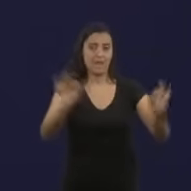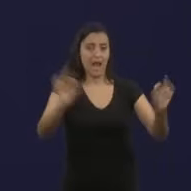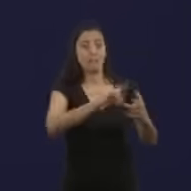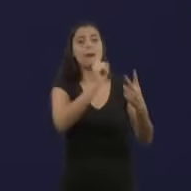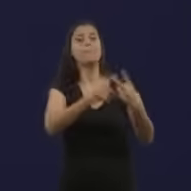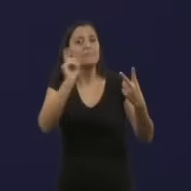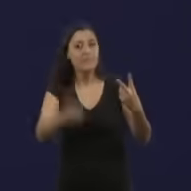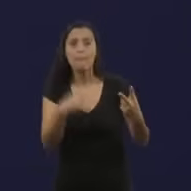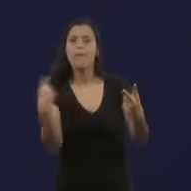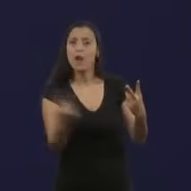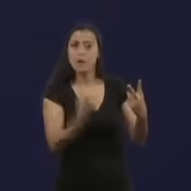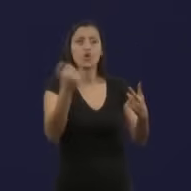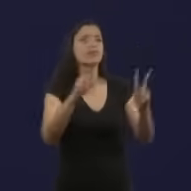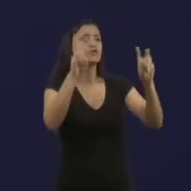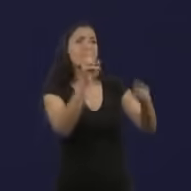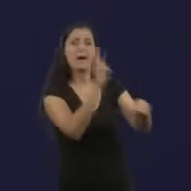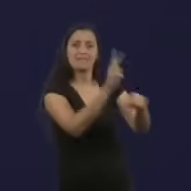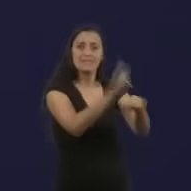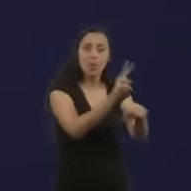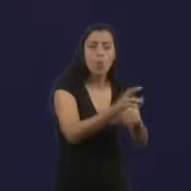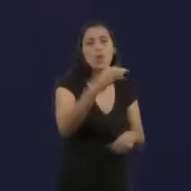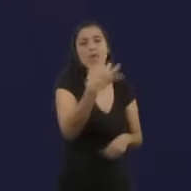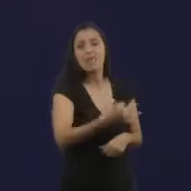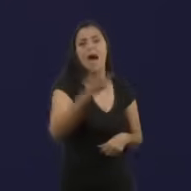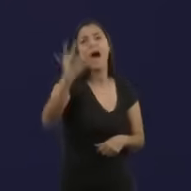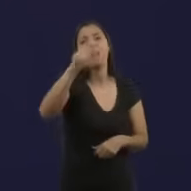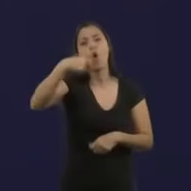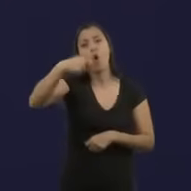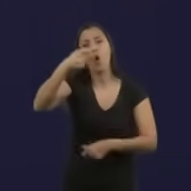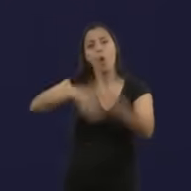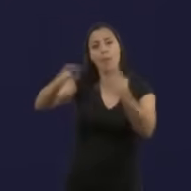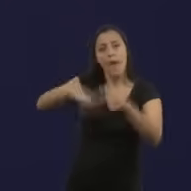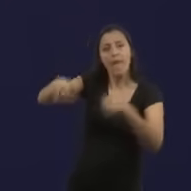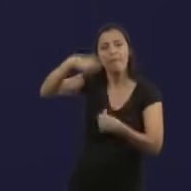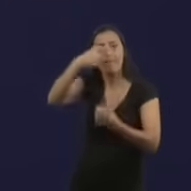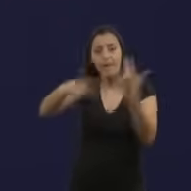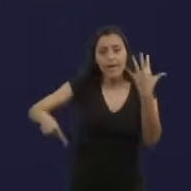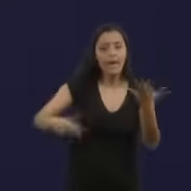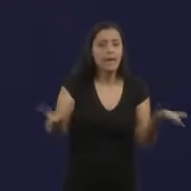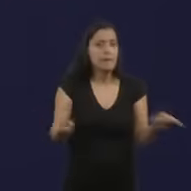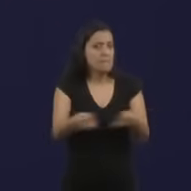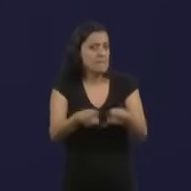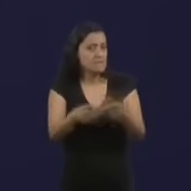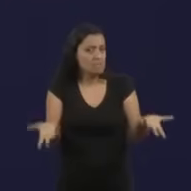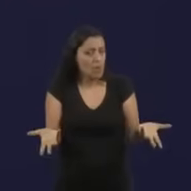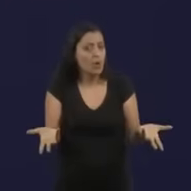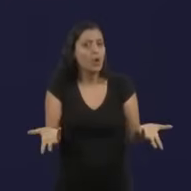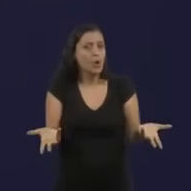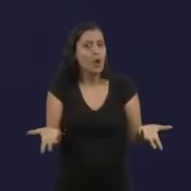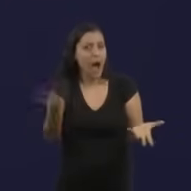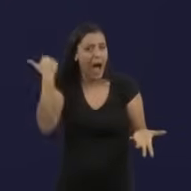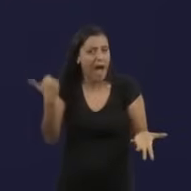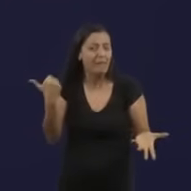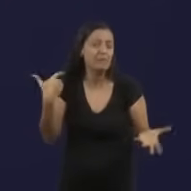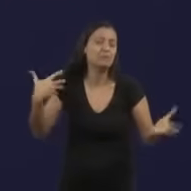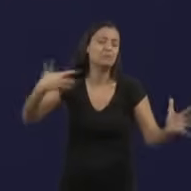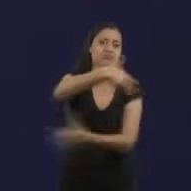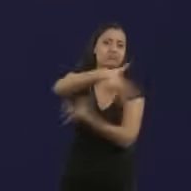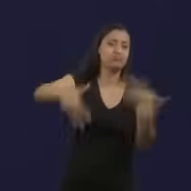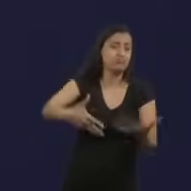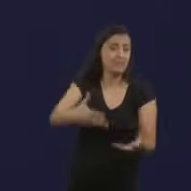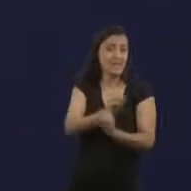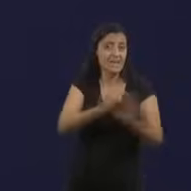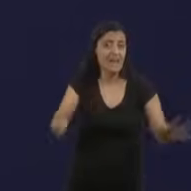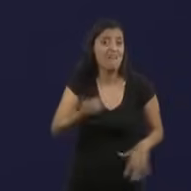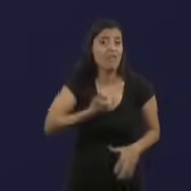de inseguridad o de narcotráfico como ocurre pero que ocurría de una manera absolutamente descontrolada en